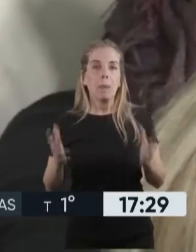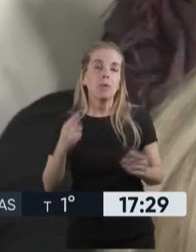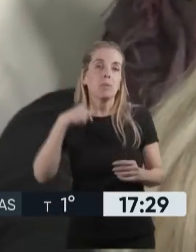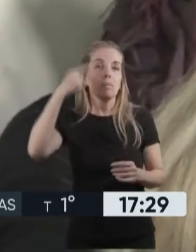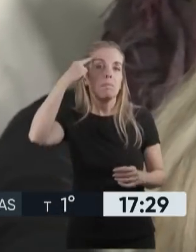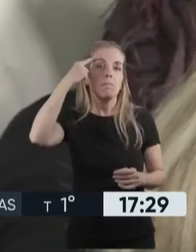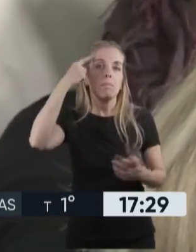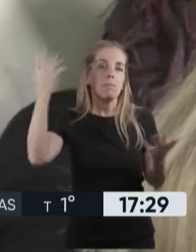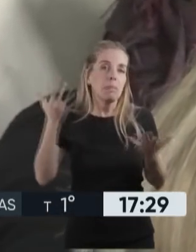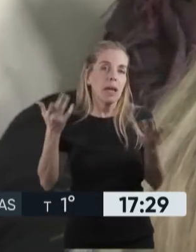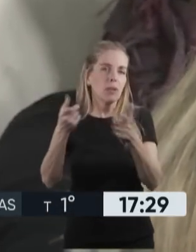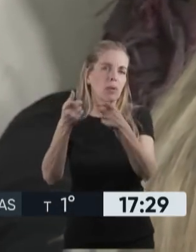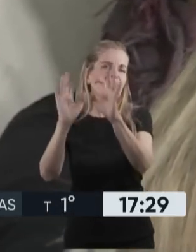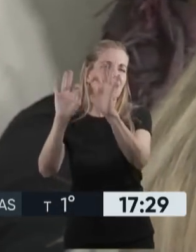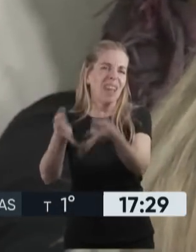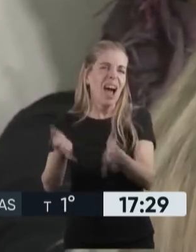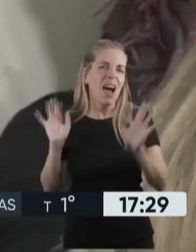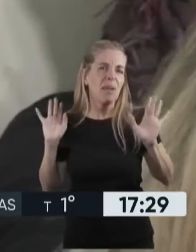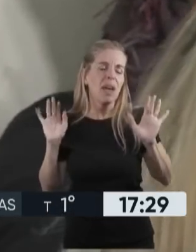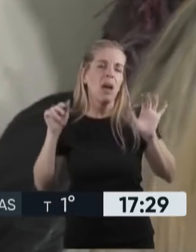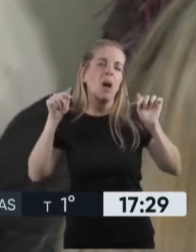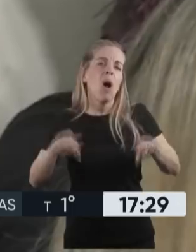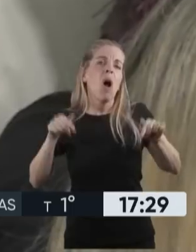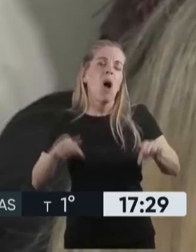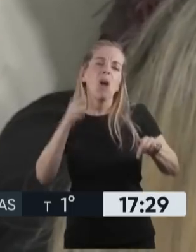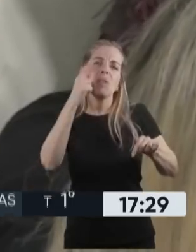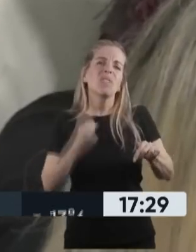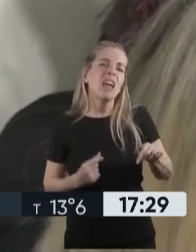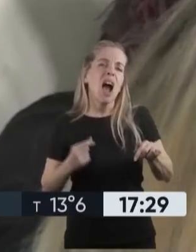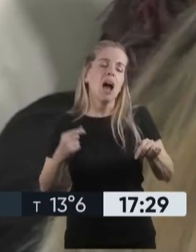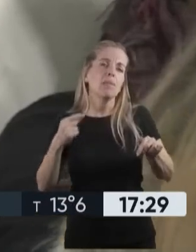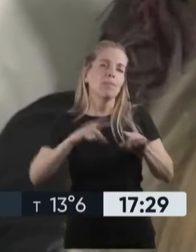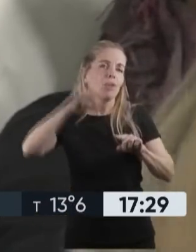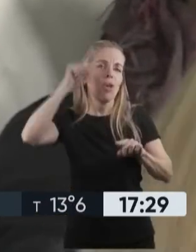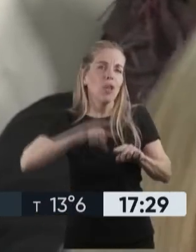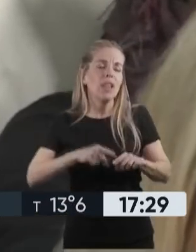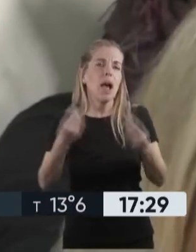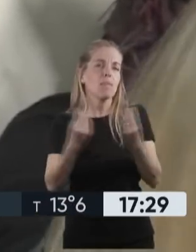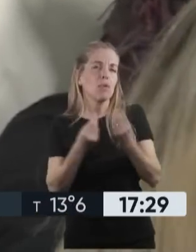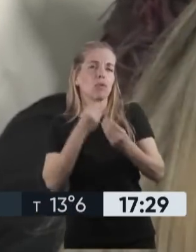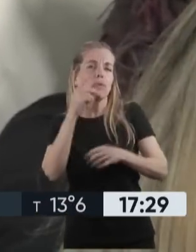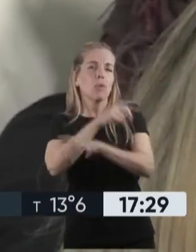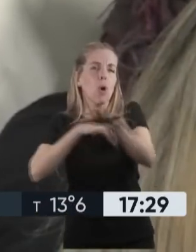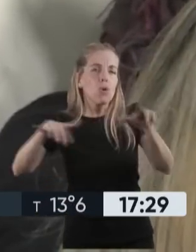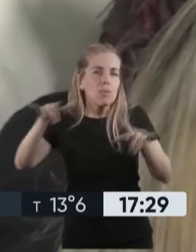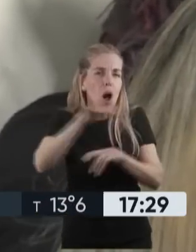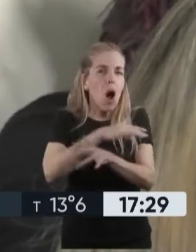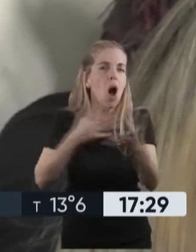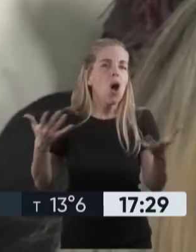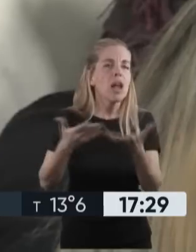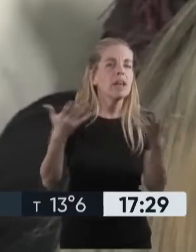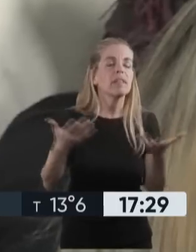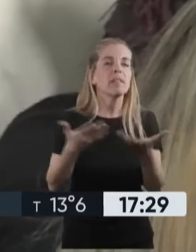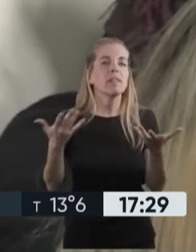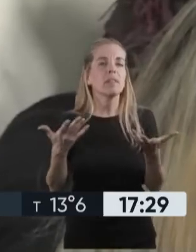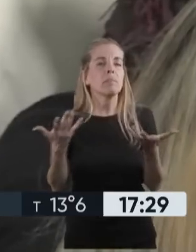que no desconoce que hoy fue un día de innumerable cantidad de rumores que